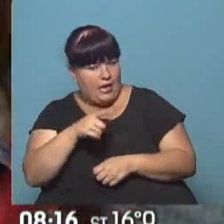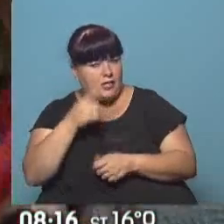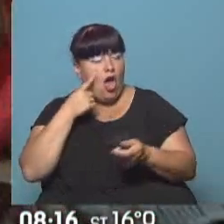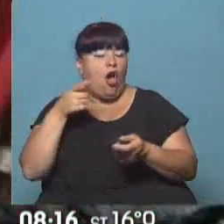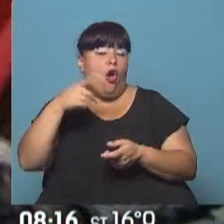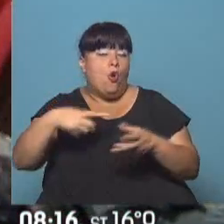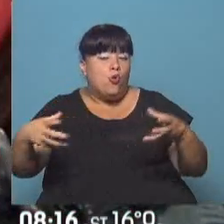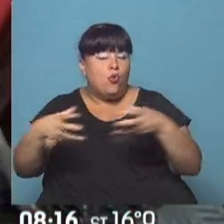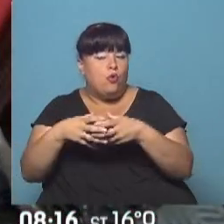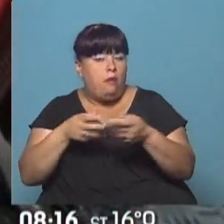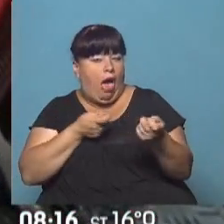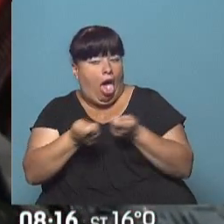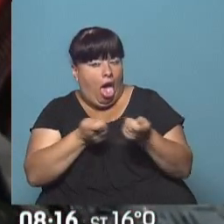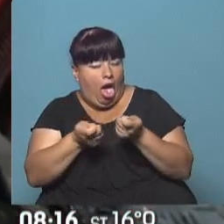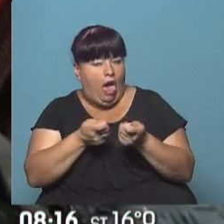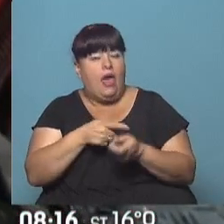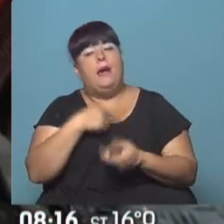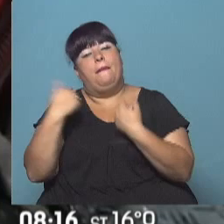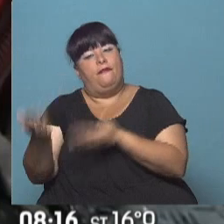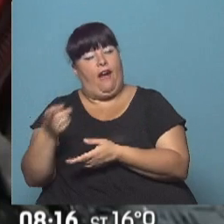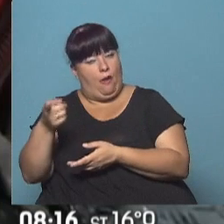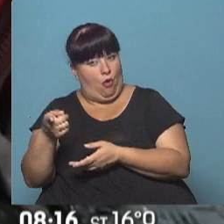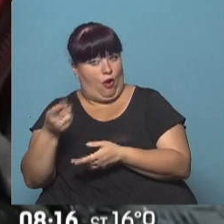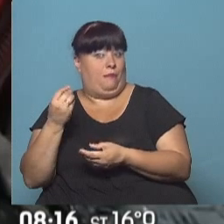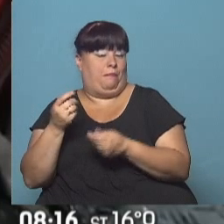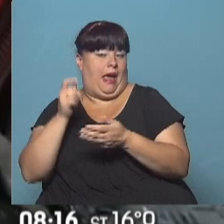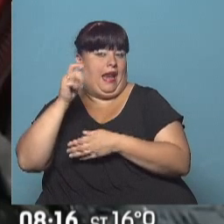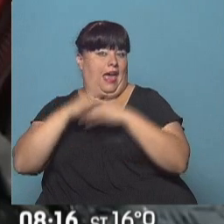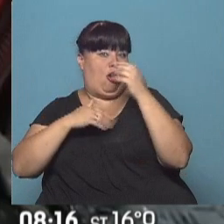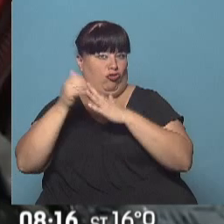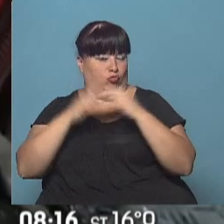y su organización efectuaban sobre los constructores.